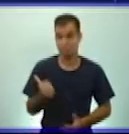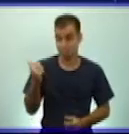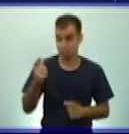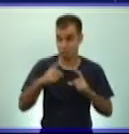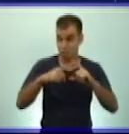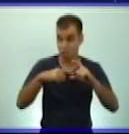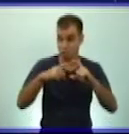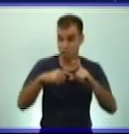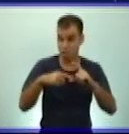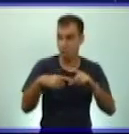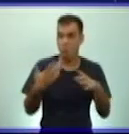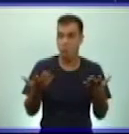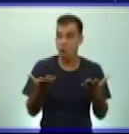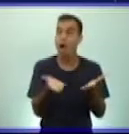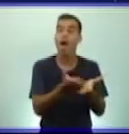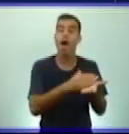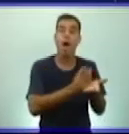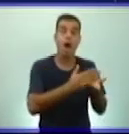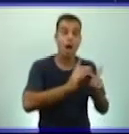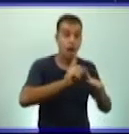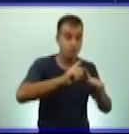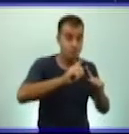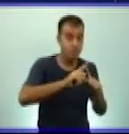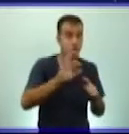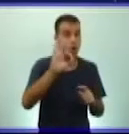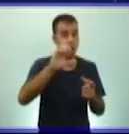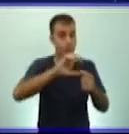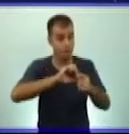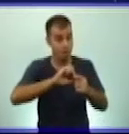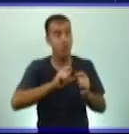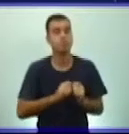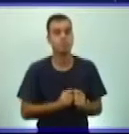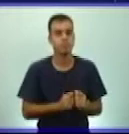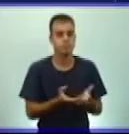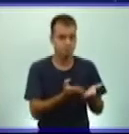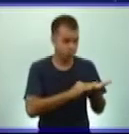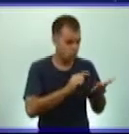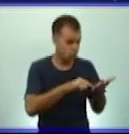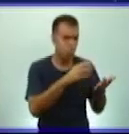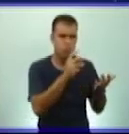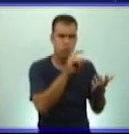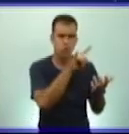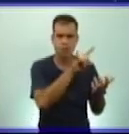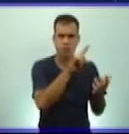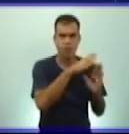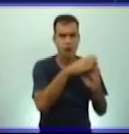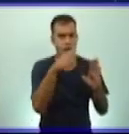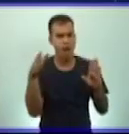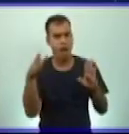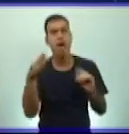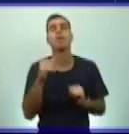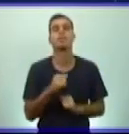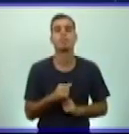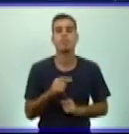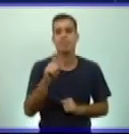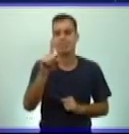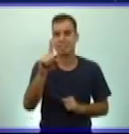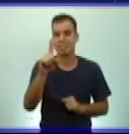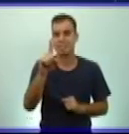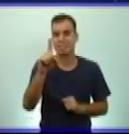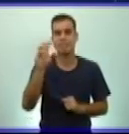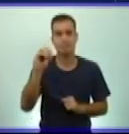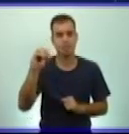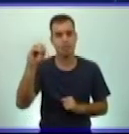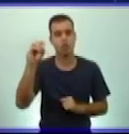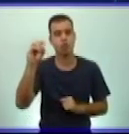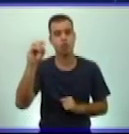se encuentra en el libro de texto de octavo grado de la página 99 a la página